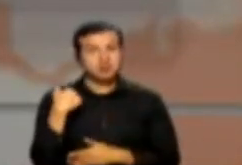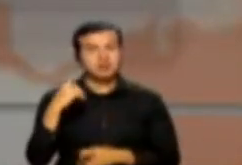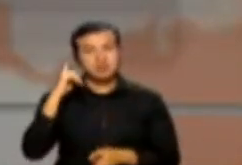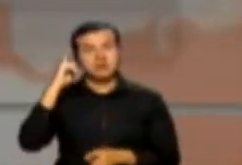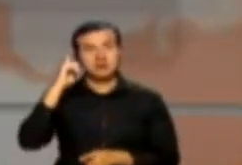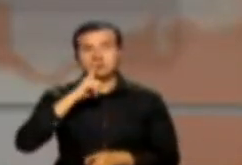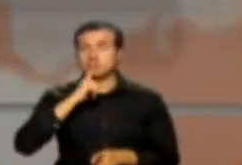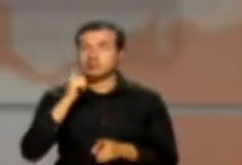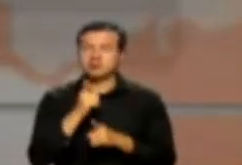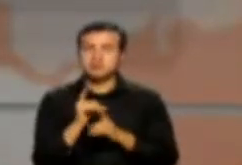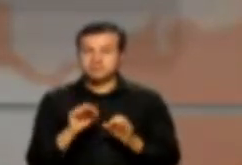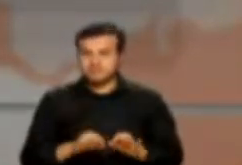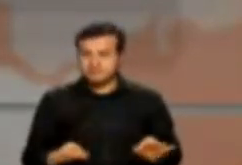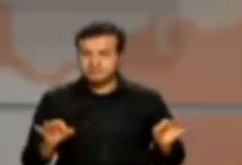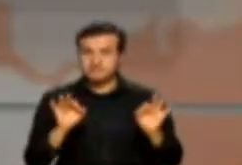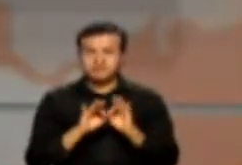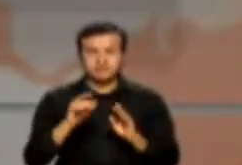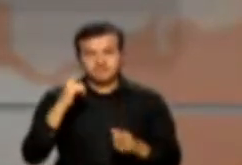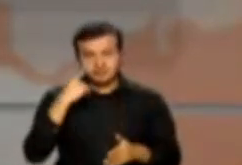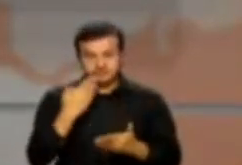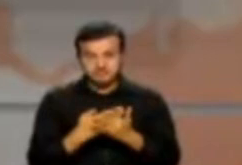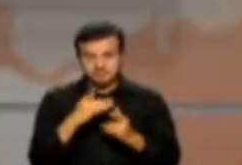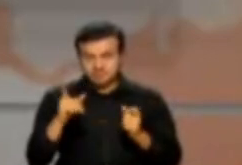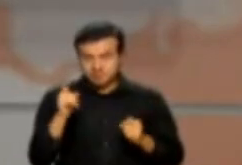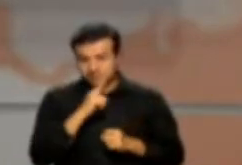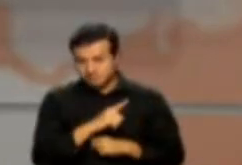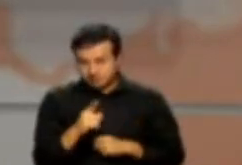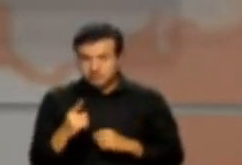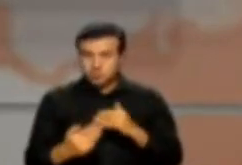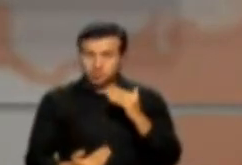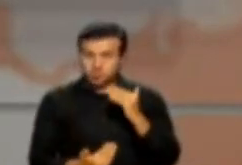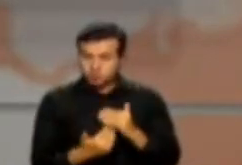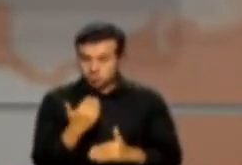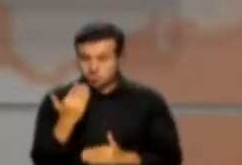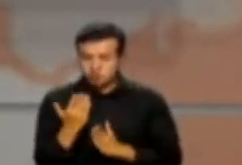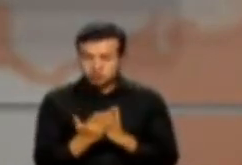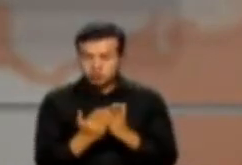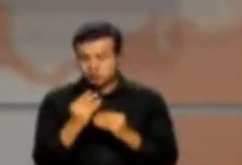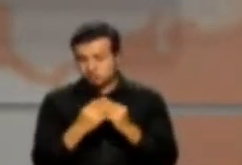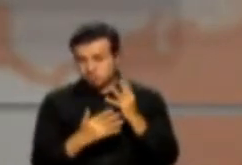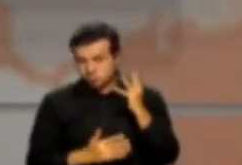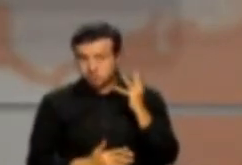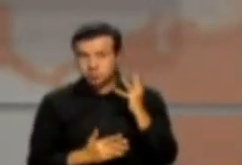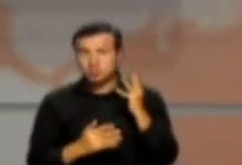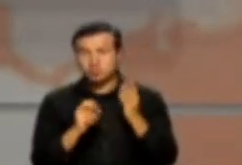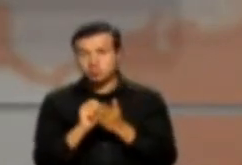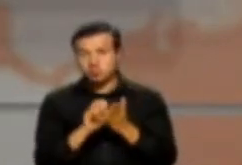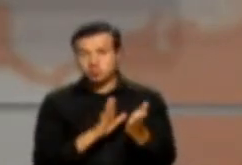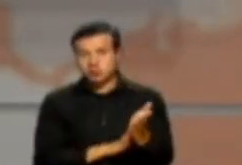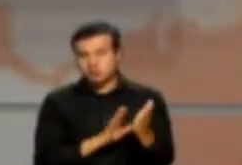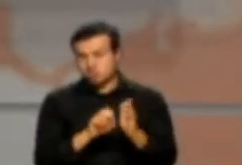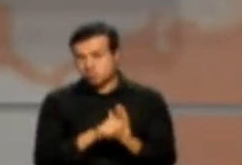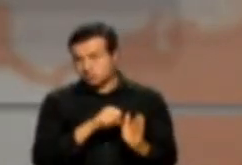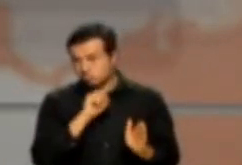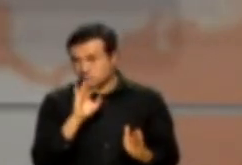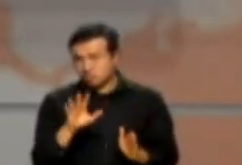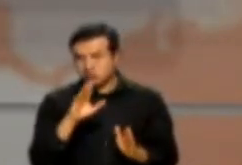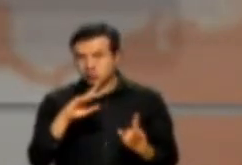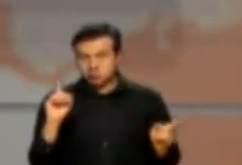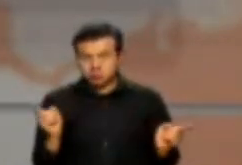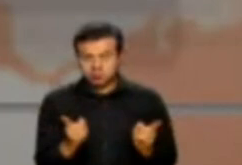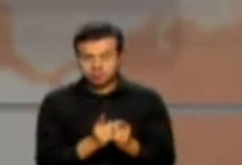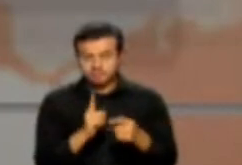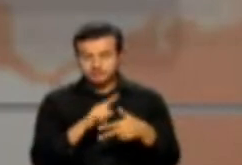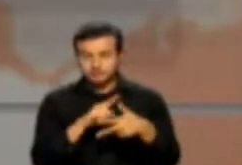necesidad de demostrar a nuestros afiliados que podemos tener una nueva cartera de servicios por ahí arrancan los programas de trasplantes le puedo resumir en tres